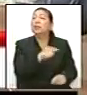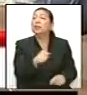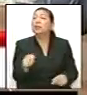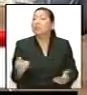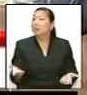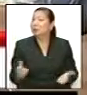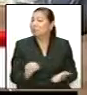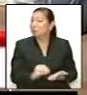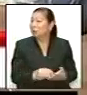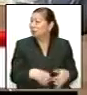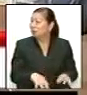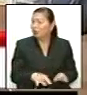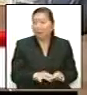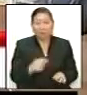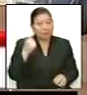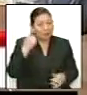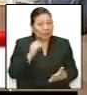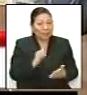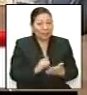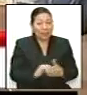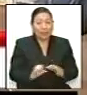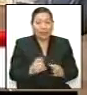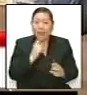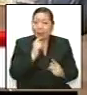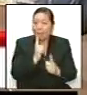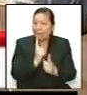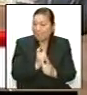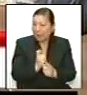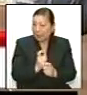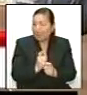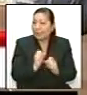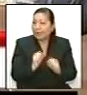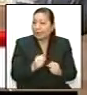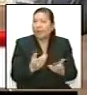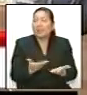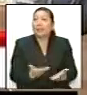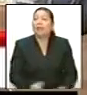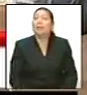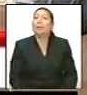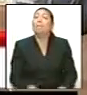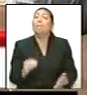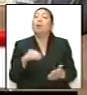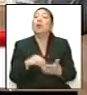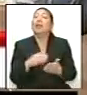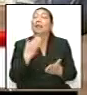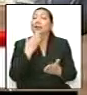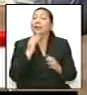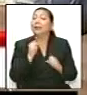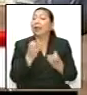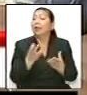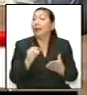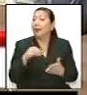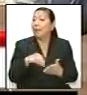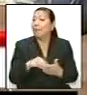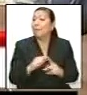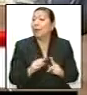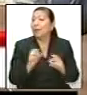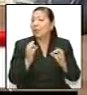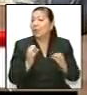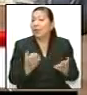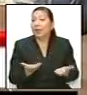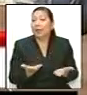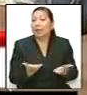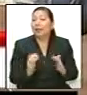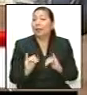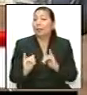hay priorización. Entonces pensamos nosotros hay que hacer consultorías, sea de ahora pongámosle el nombre que querramos, pero lo que es cierto es que